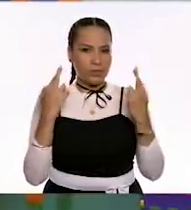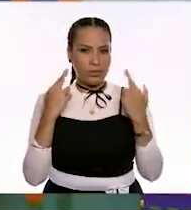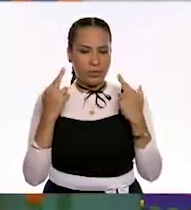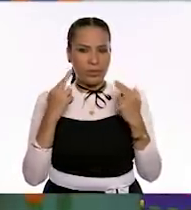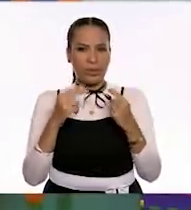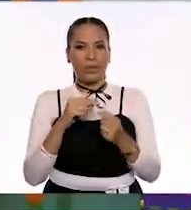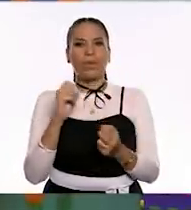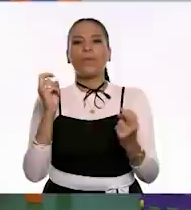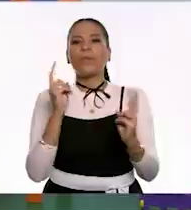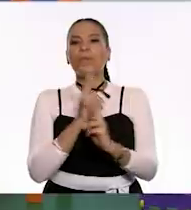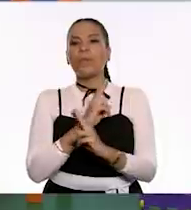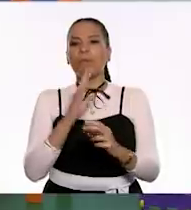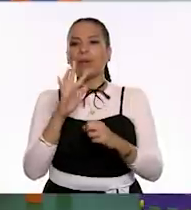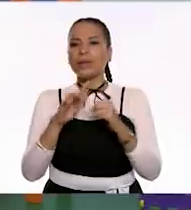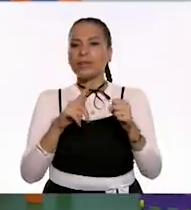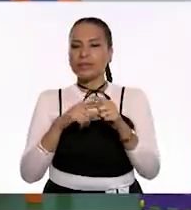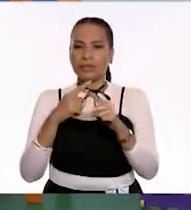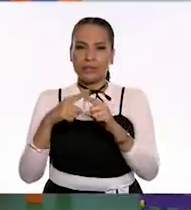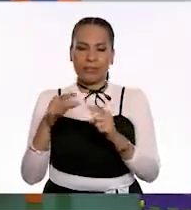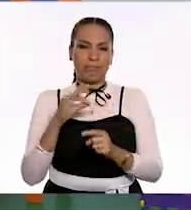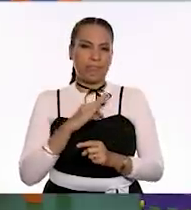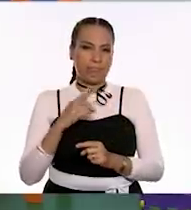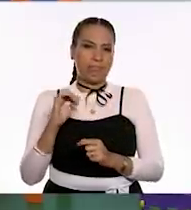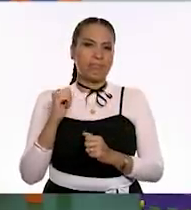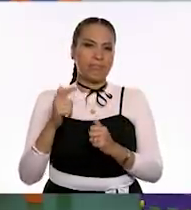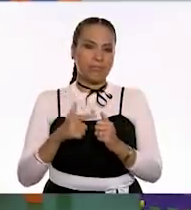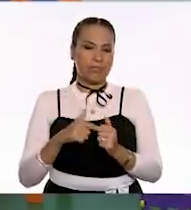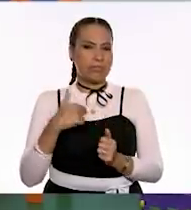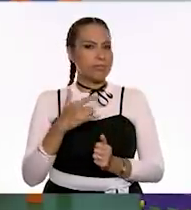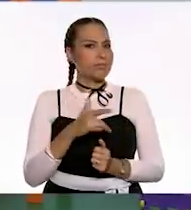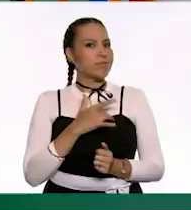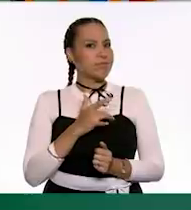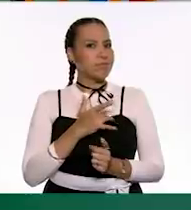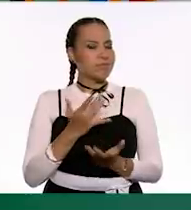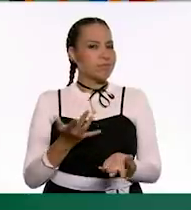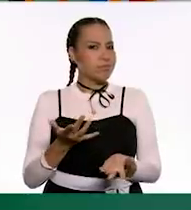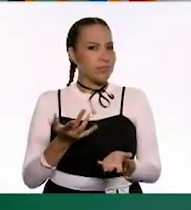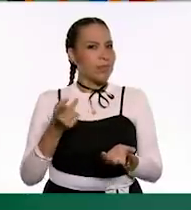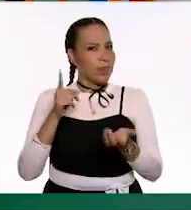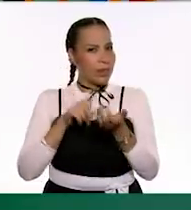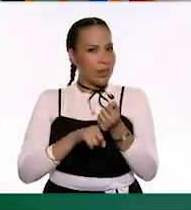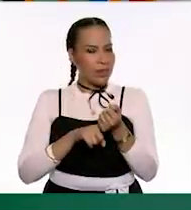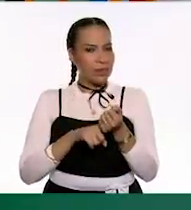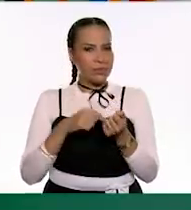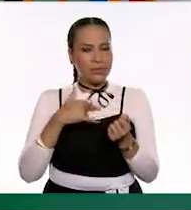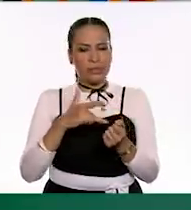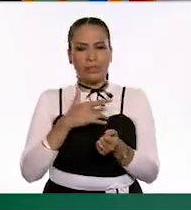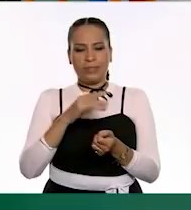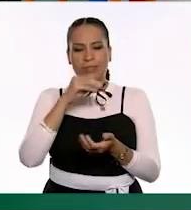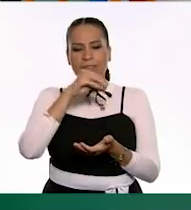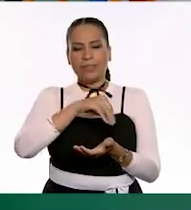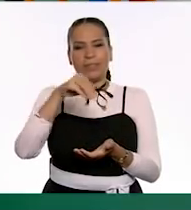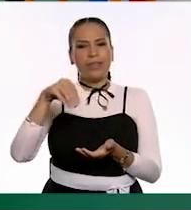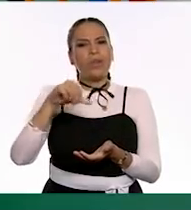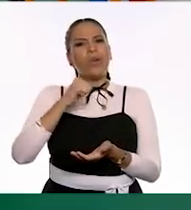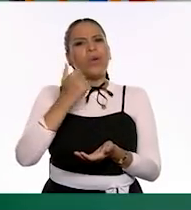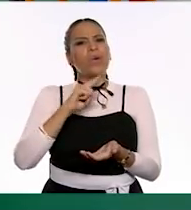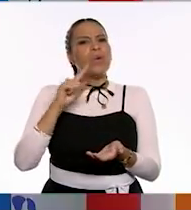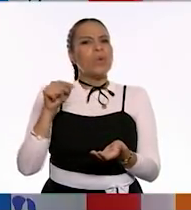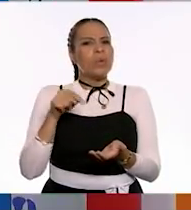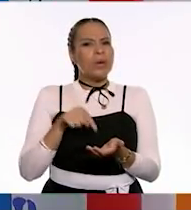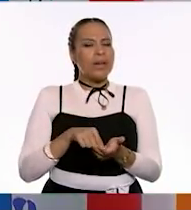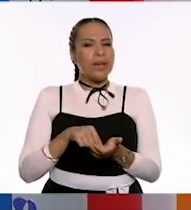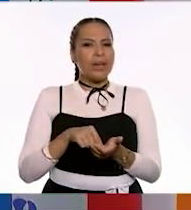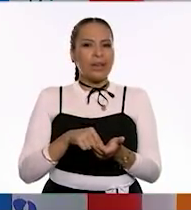de la naturaleza, pues hasta inclusive me da una sensación de estar allí, ¿no? Me traslada como a otro lugar.